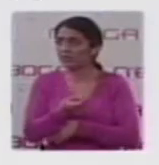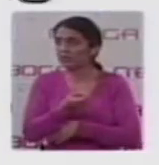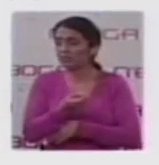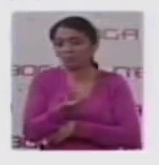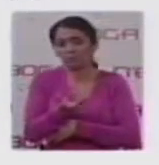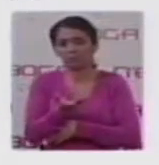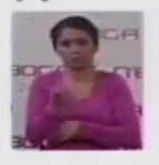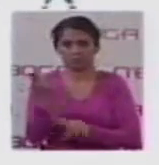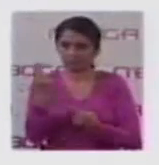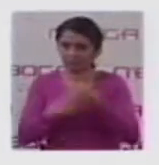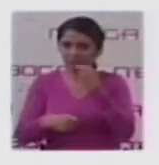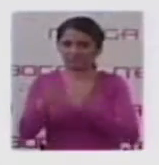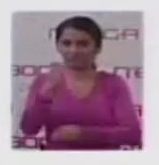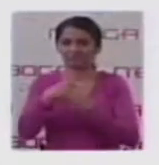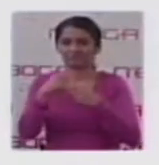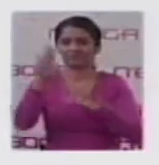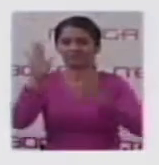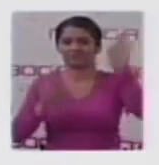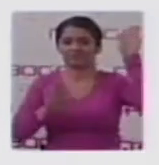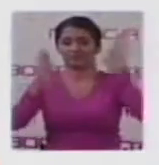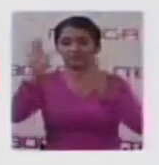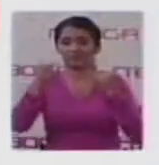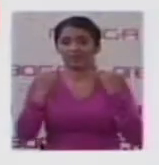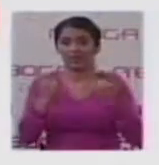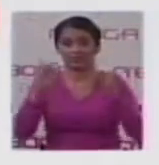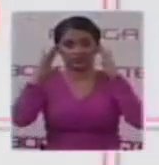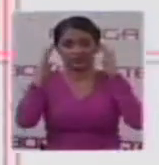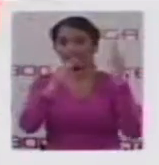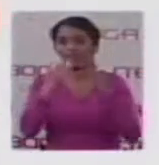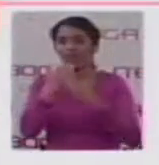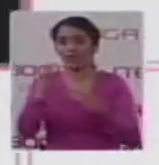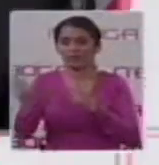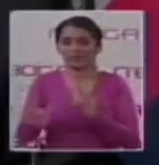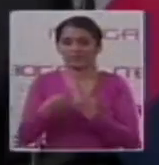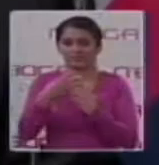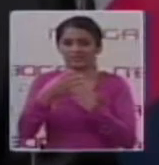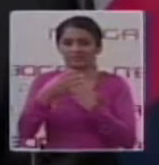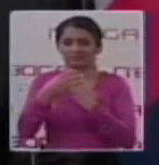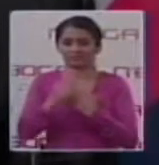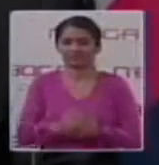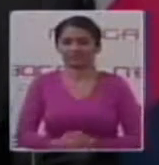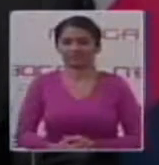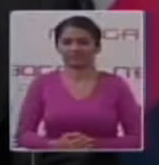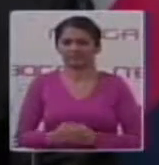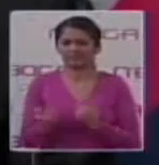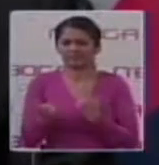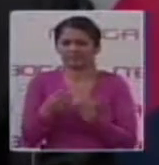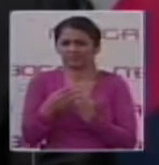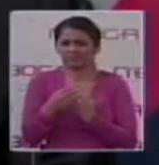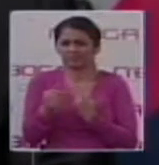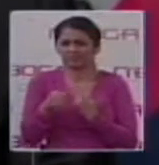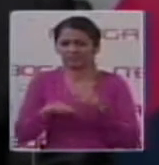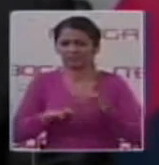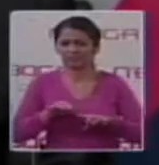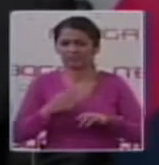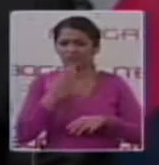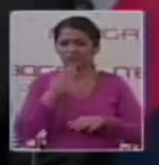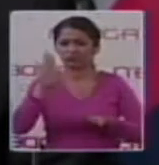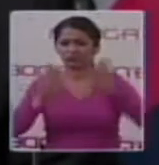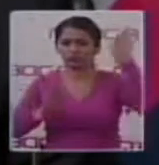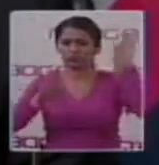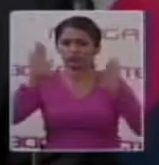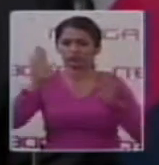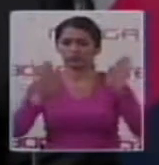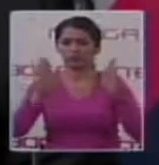Sin embargo, la aduana piensa en la facilidad de los ciudadanos con su subasta en línea. ¿De qué se trata la subasta en línea? La subasta en línea se trata